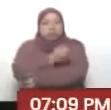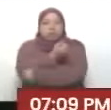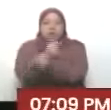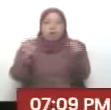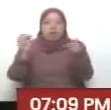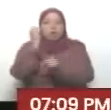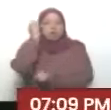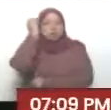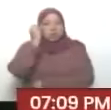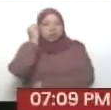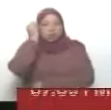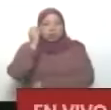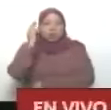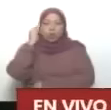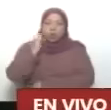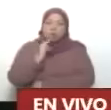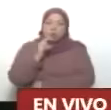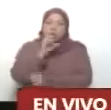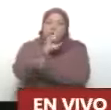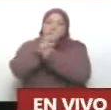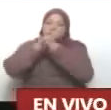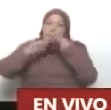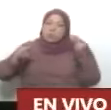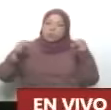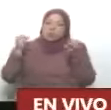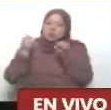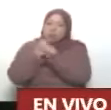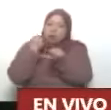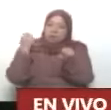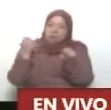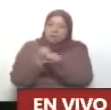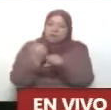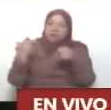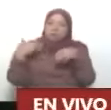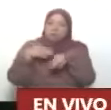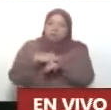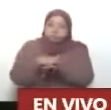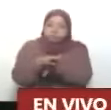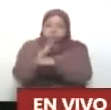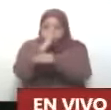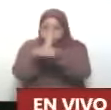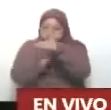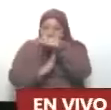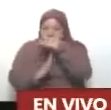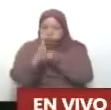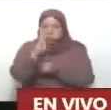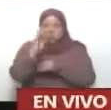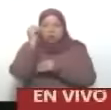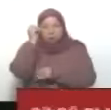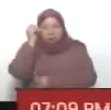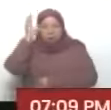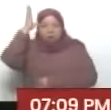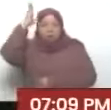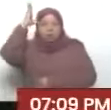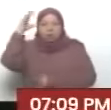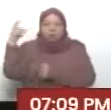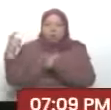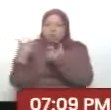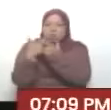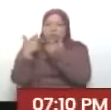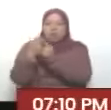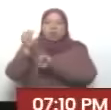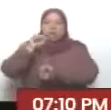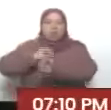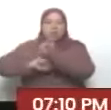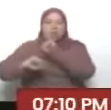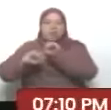bolivariana de compromiso, disciplina, cohesión, una capacidad de combate para la